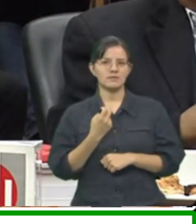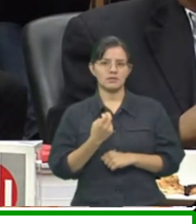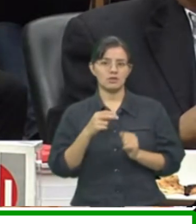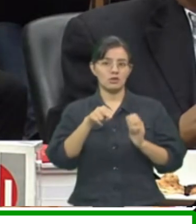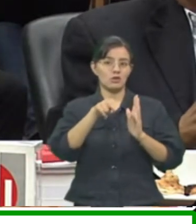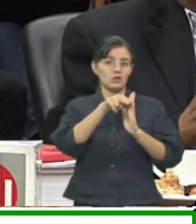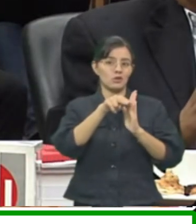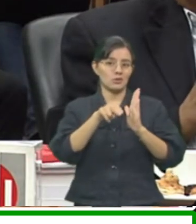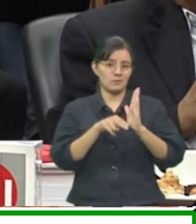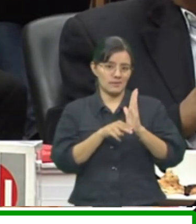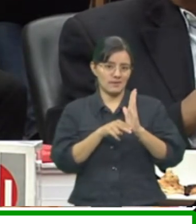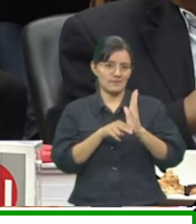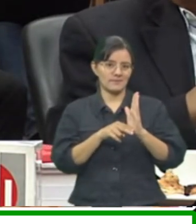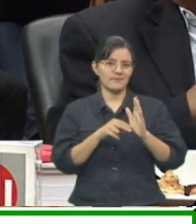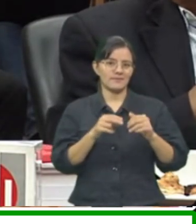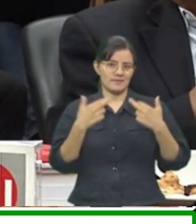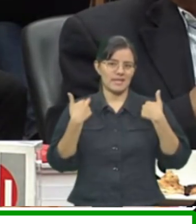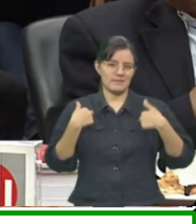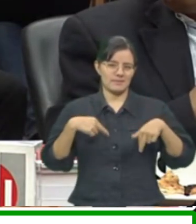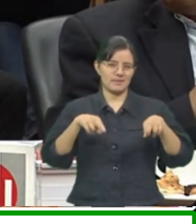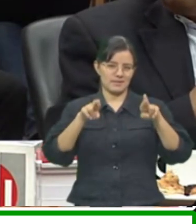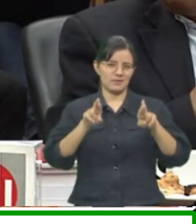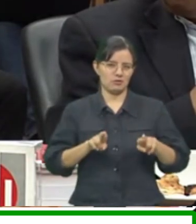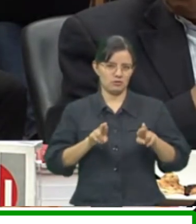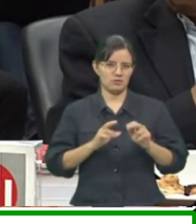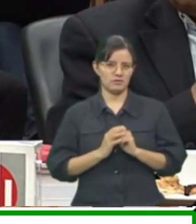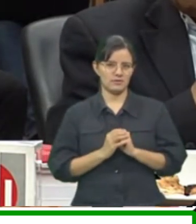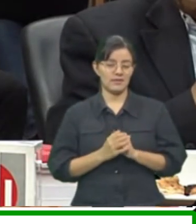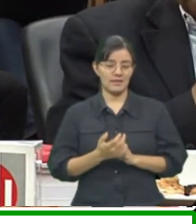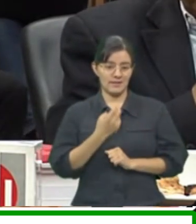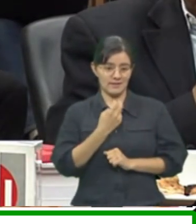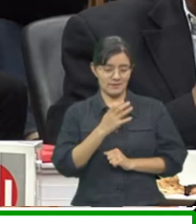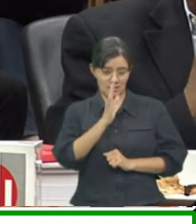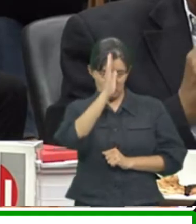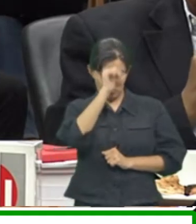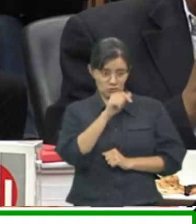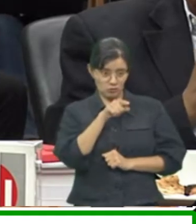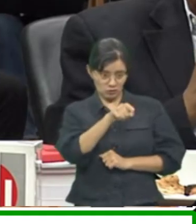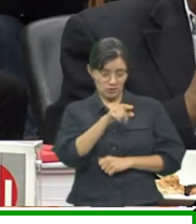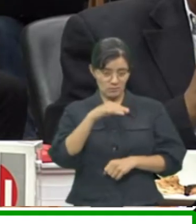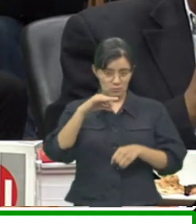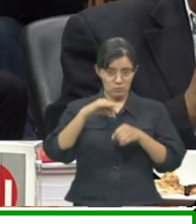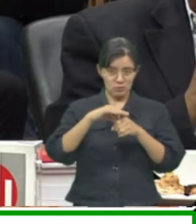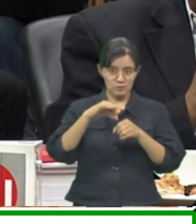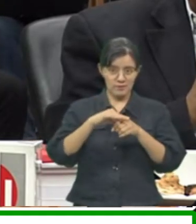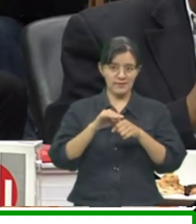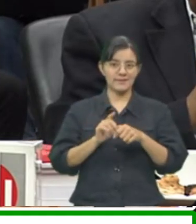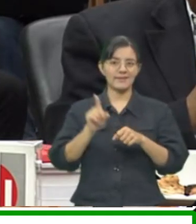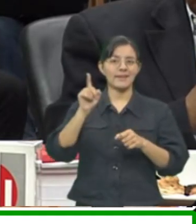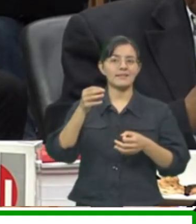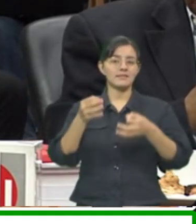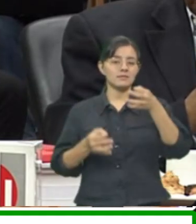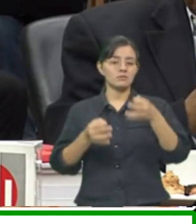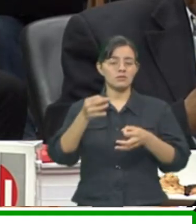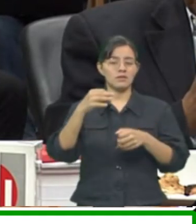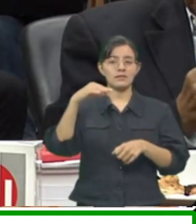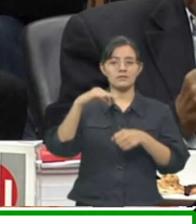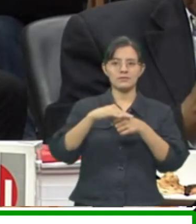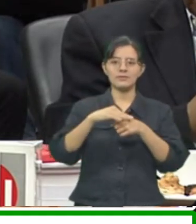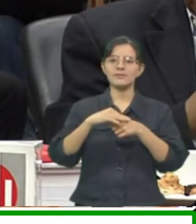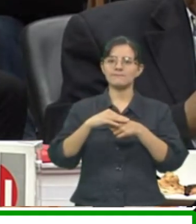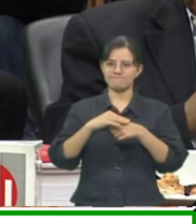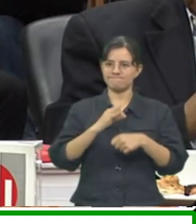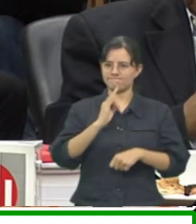norma de sobrerepresentación. Ese acuerdo que usted votó fue avalado por el Tribunal Electoral.